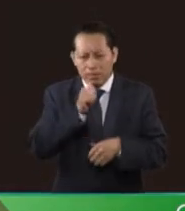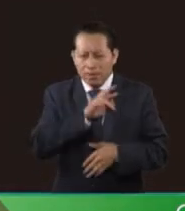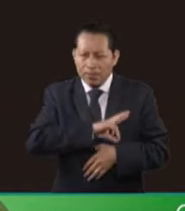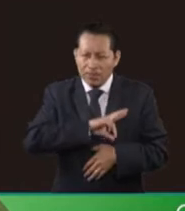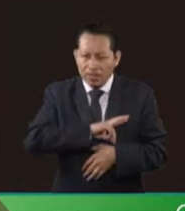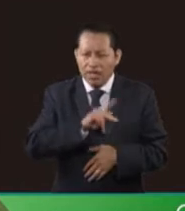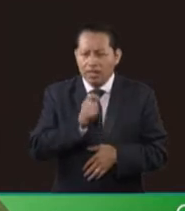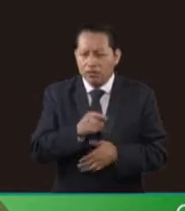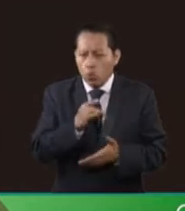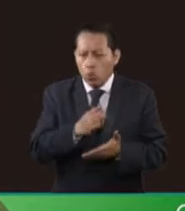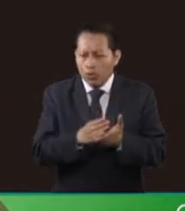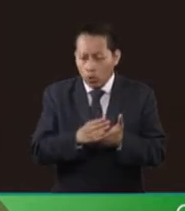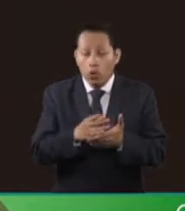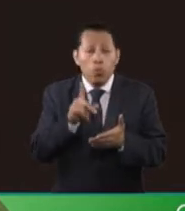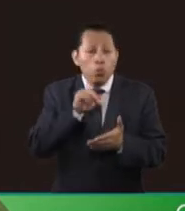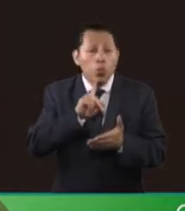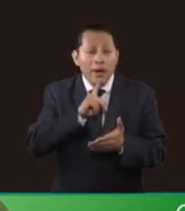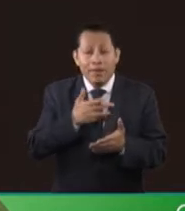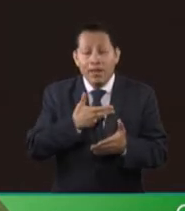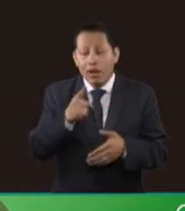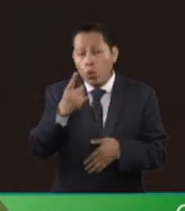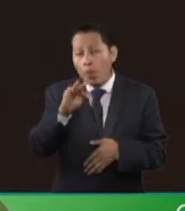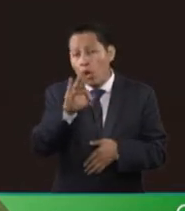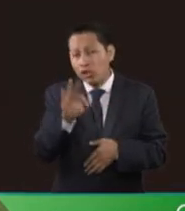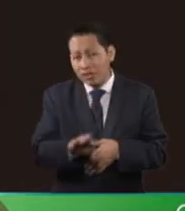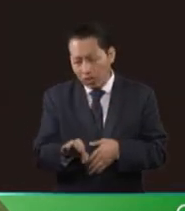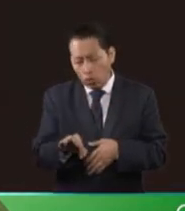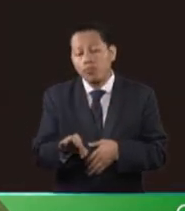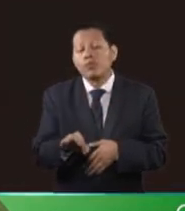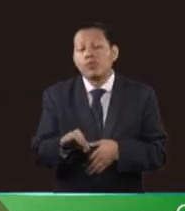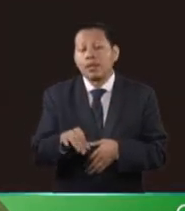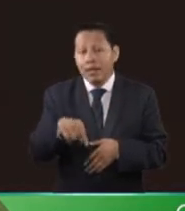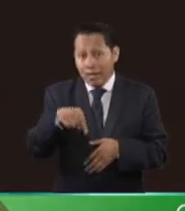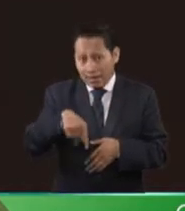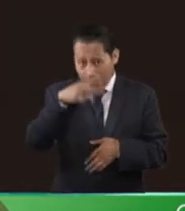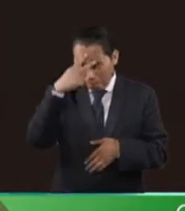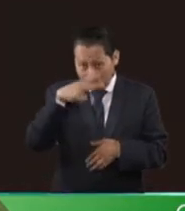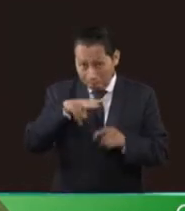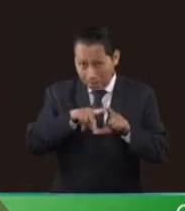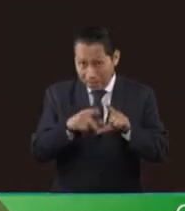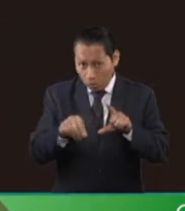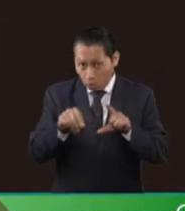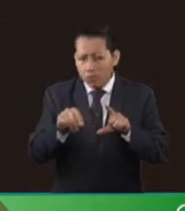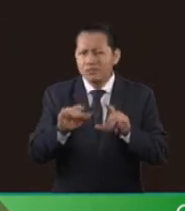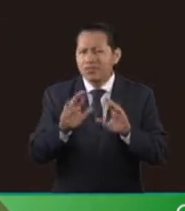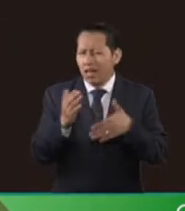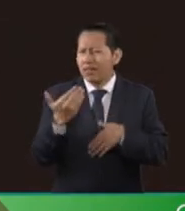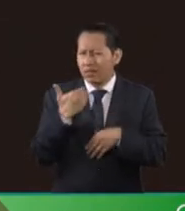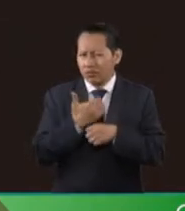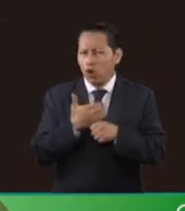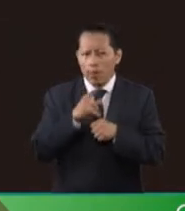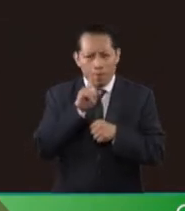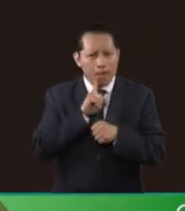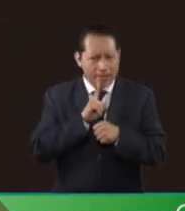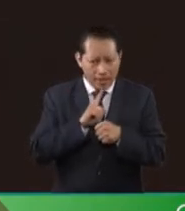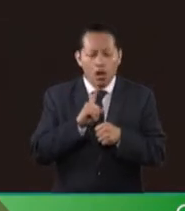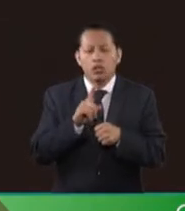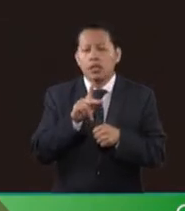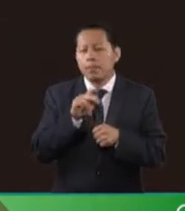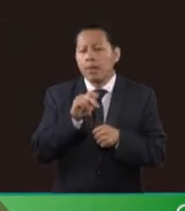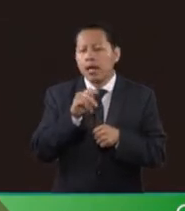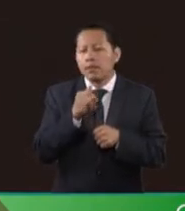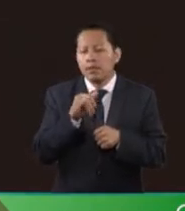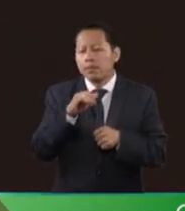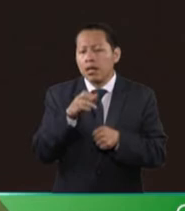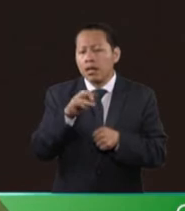le corresponde el 1% a las mujeres. En este país, las mujeres, ya lo dijeron aquí mis compañeras legisladoras, Pati